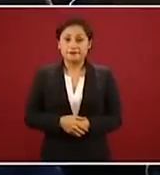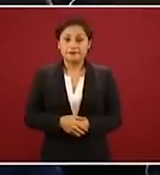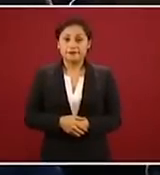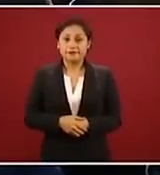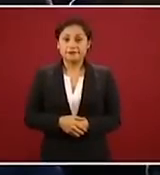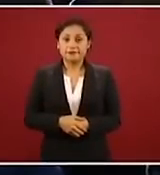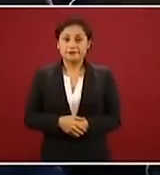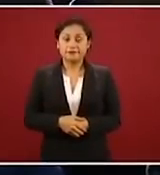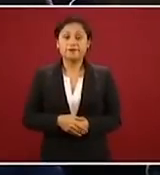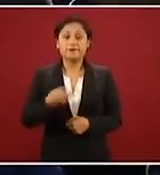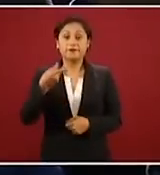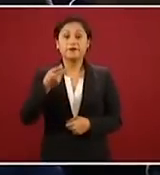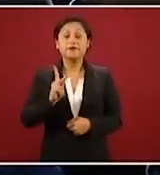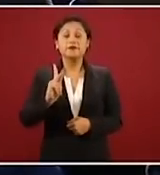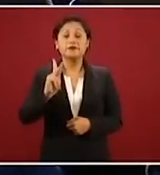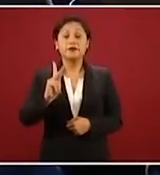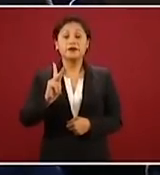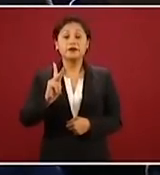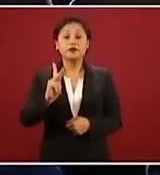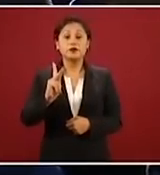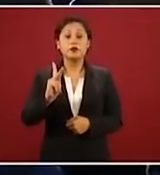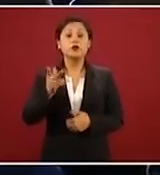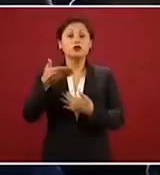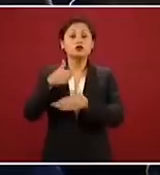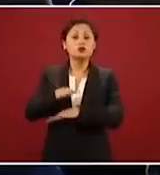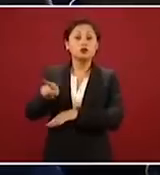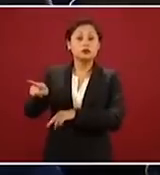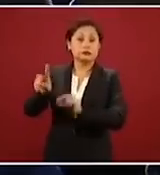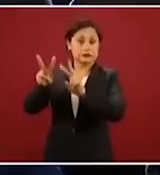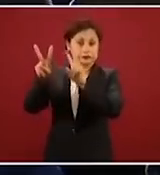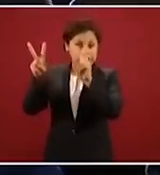se está ventilando sobre este asunto.